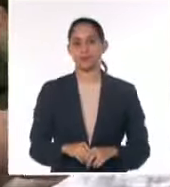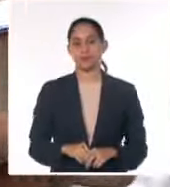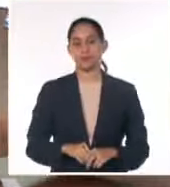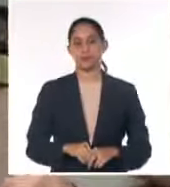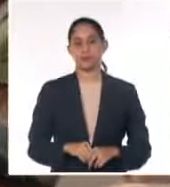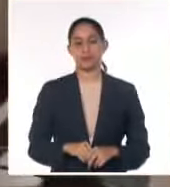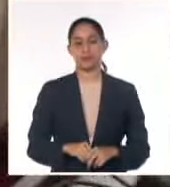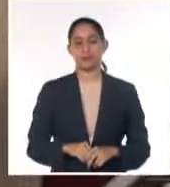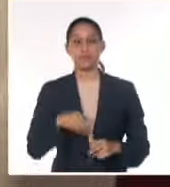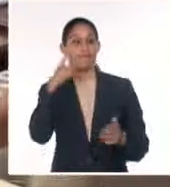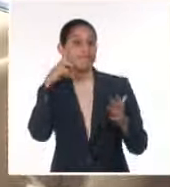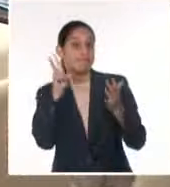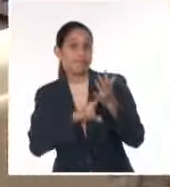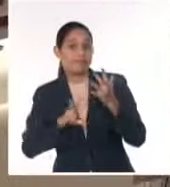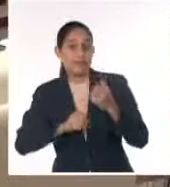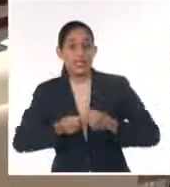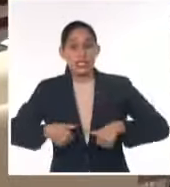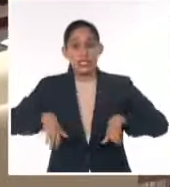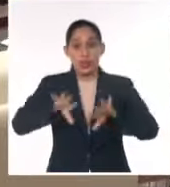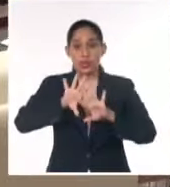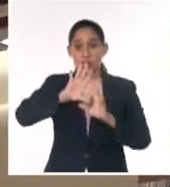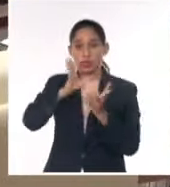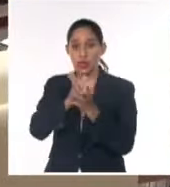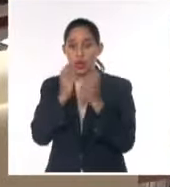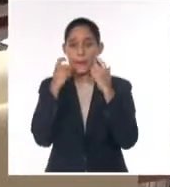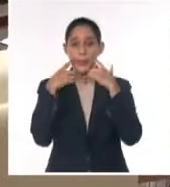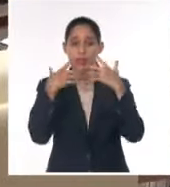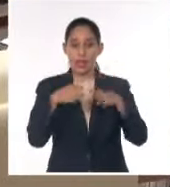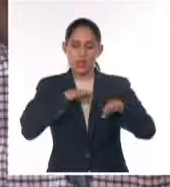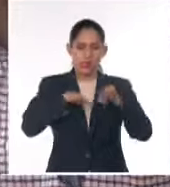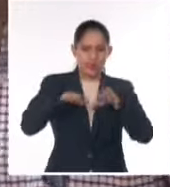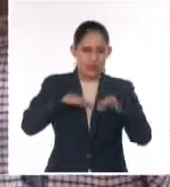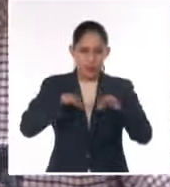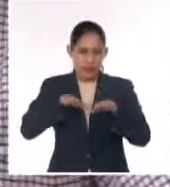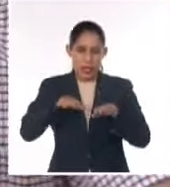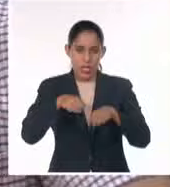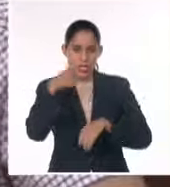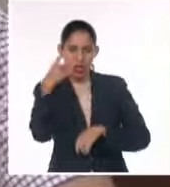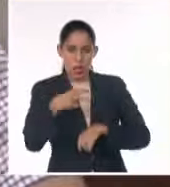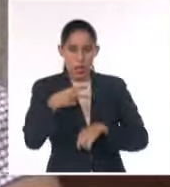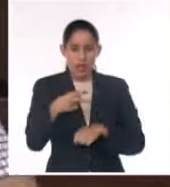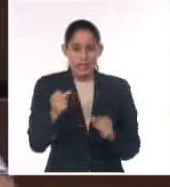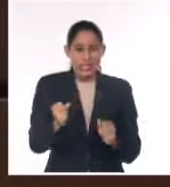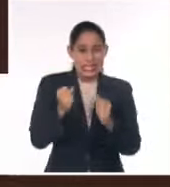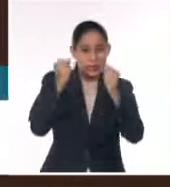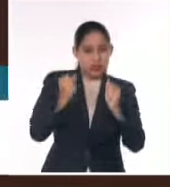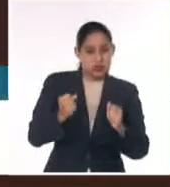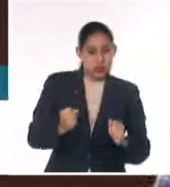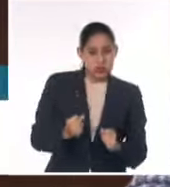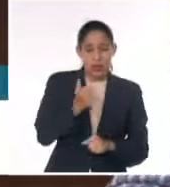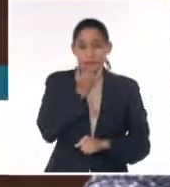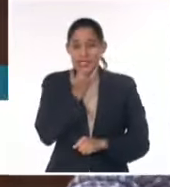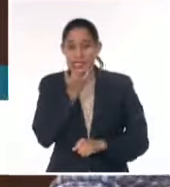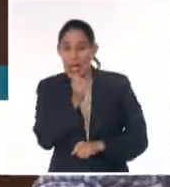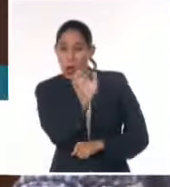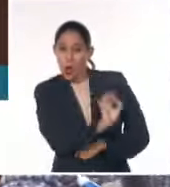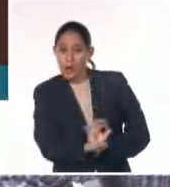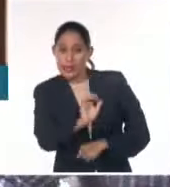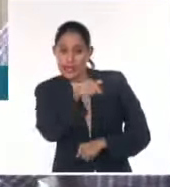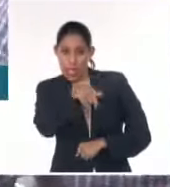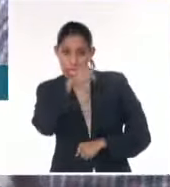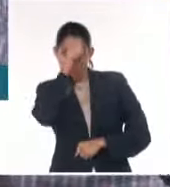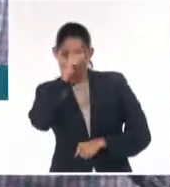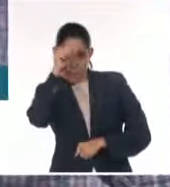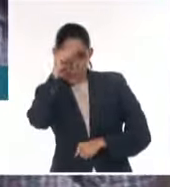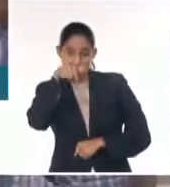a evaluar los daños preliminares de los eventos sísmicos de gran intensidad que afectaron al centro sur del oriente cubano este domingo, así